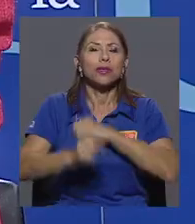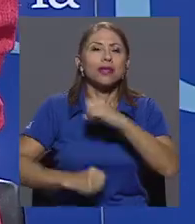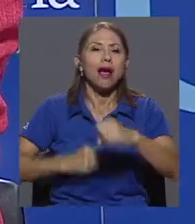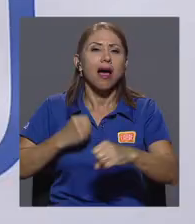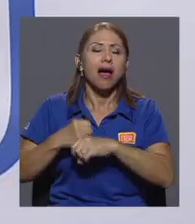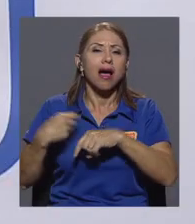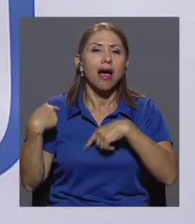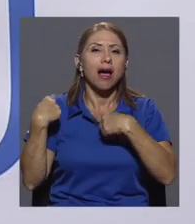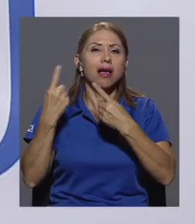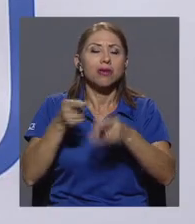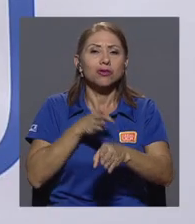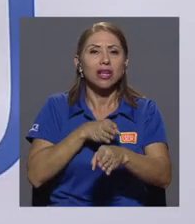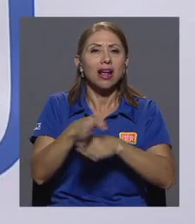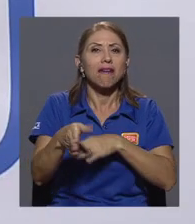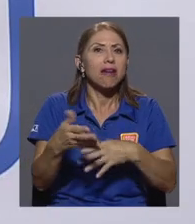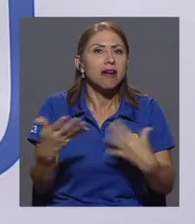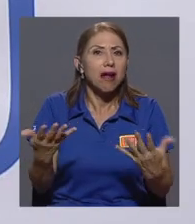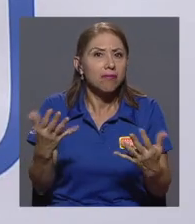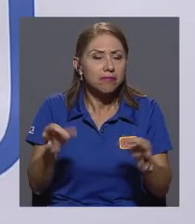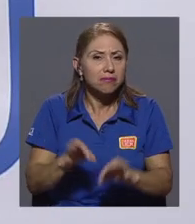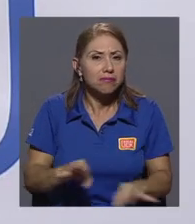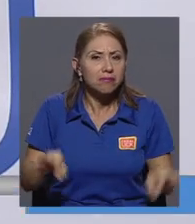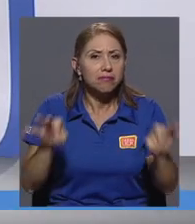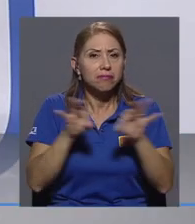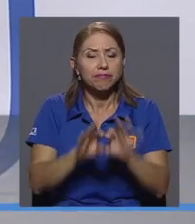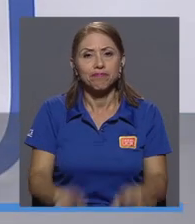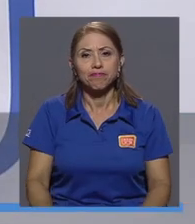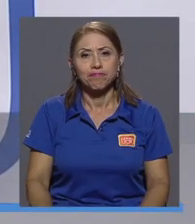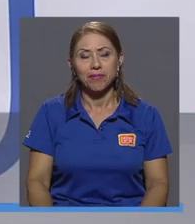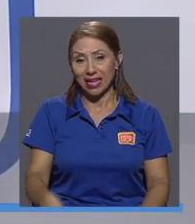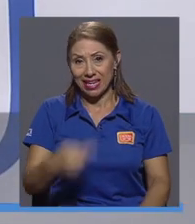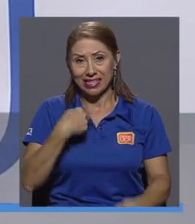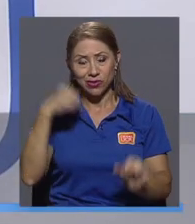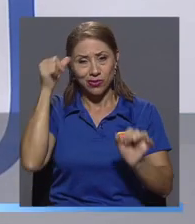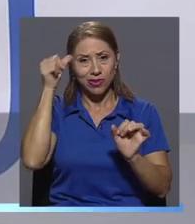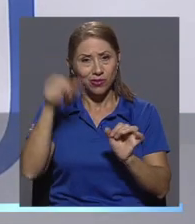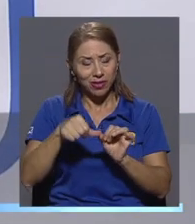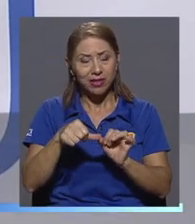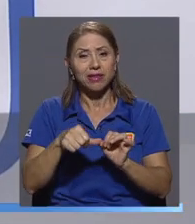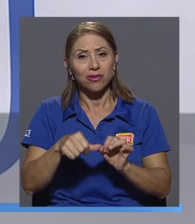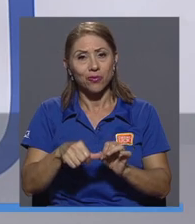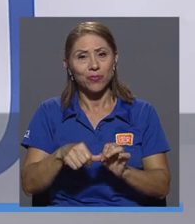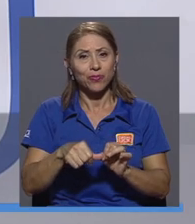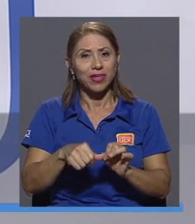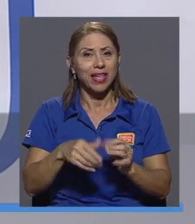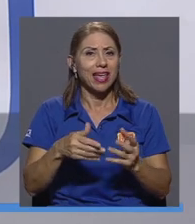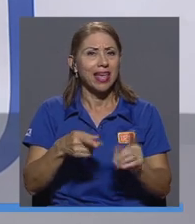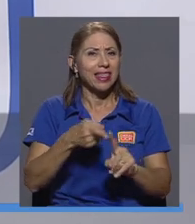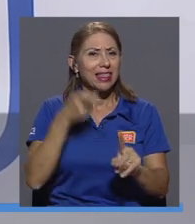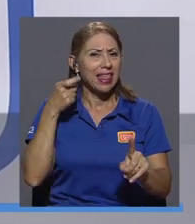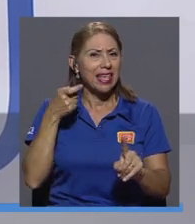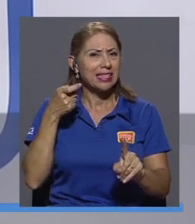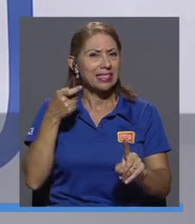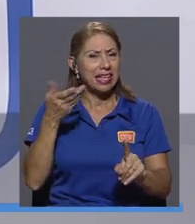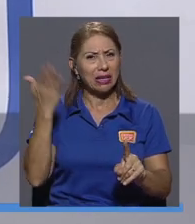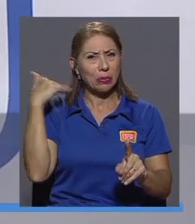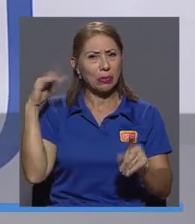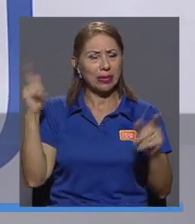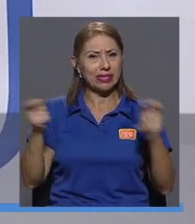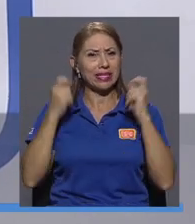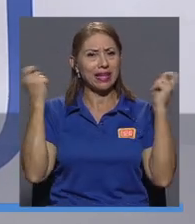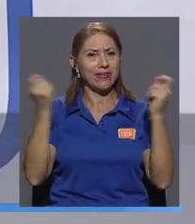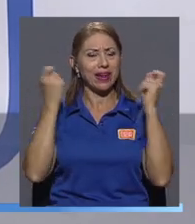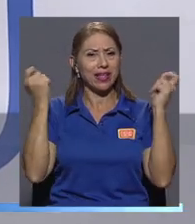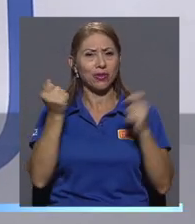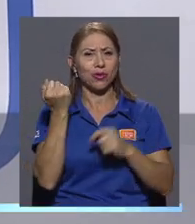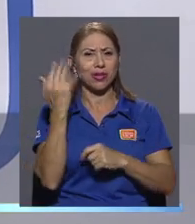esta carrera estoy recordando que desde la celebración número 15 de la